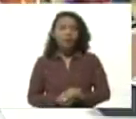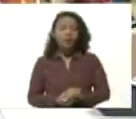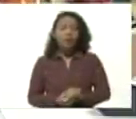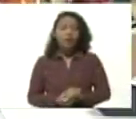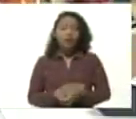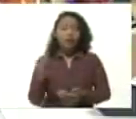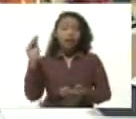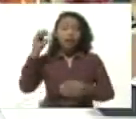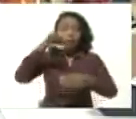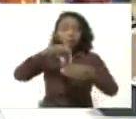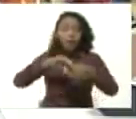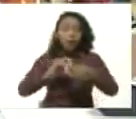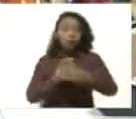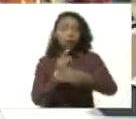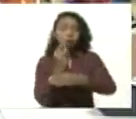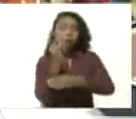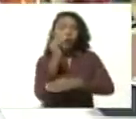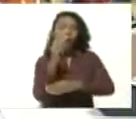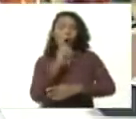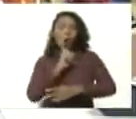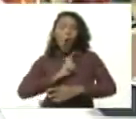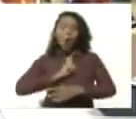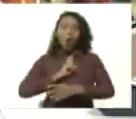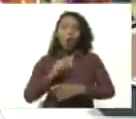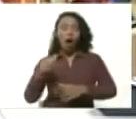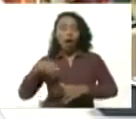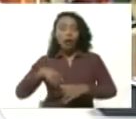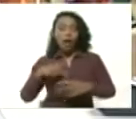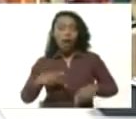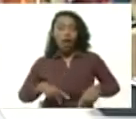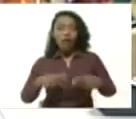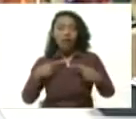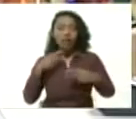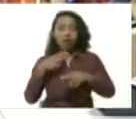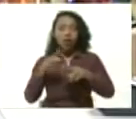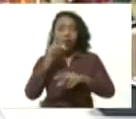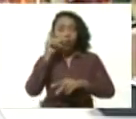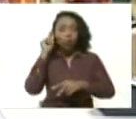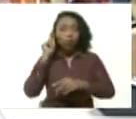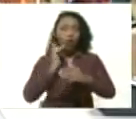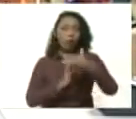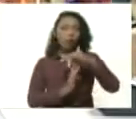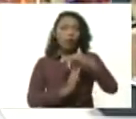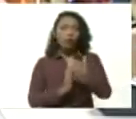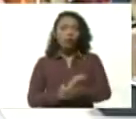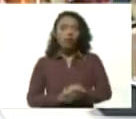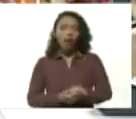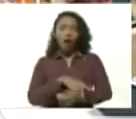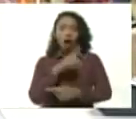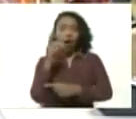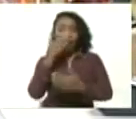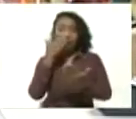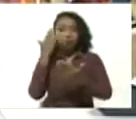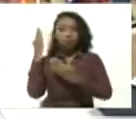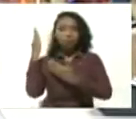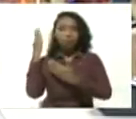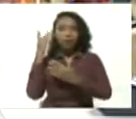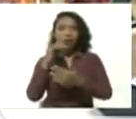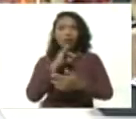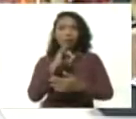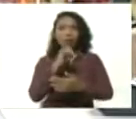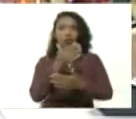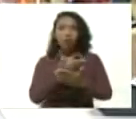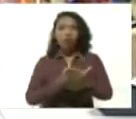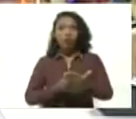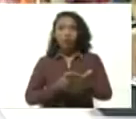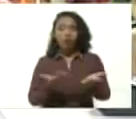sembrado el odio que ha llegado, ¿qué?, a la vida de los niños, de las niñas, de los migrantes. Ahí están los datos, ahí están los